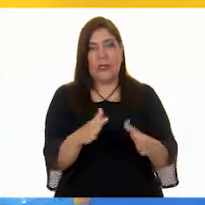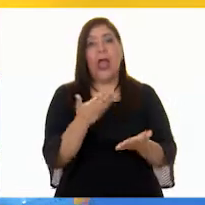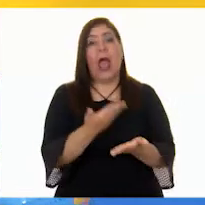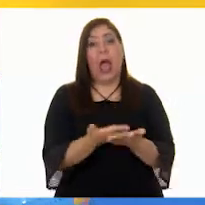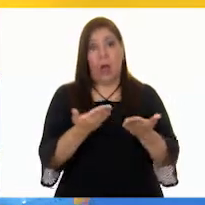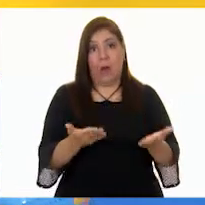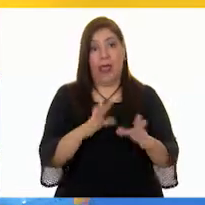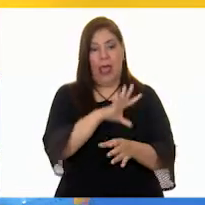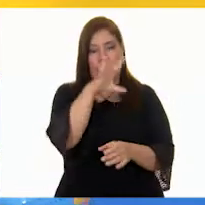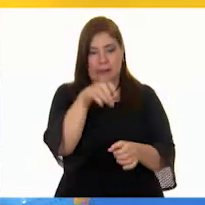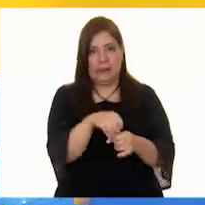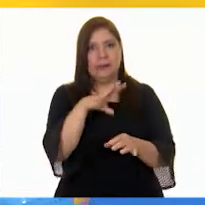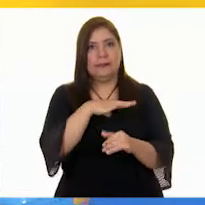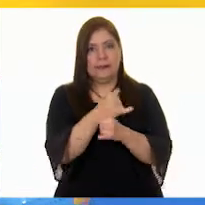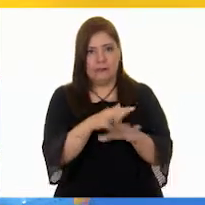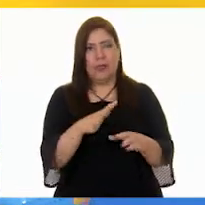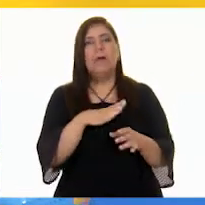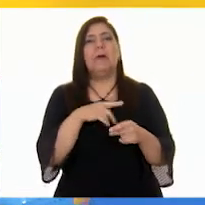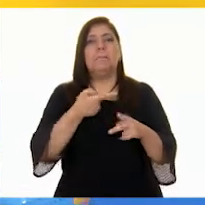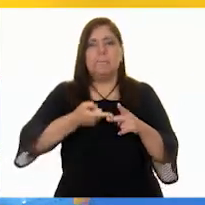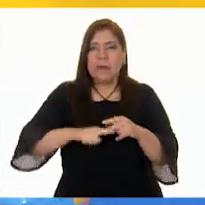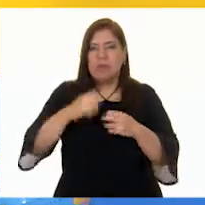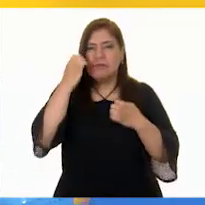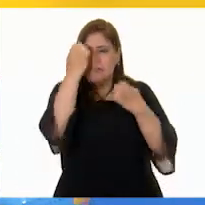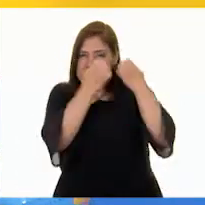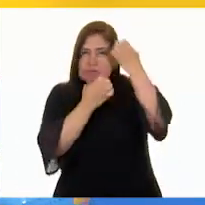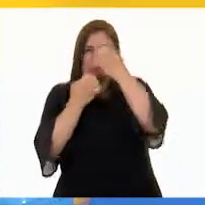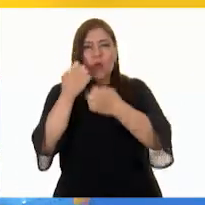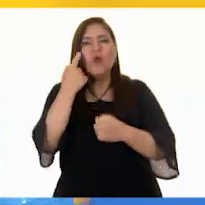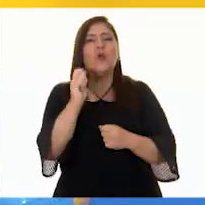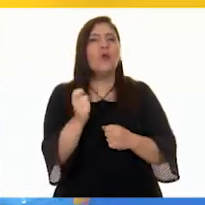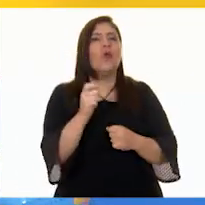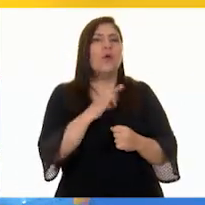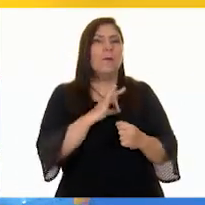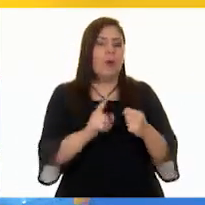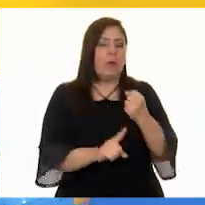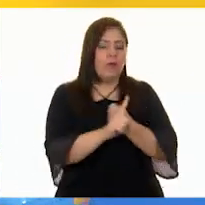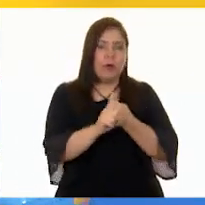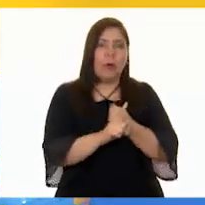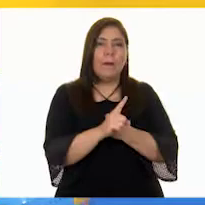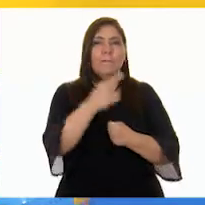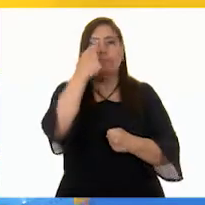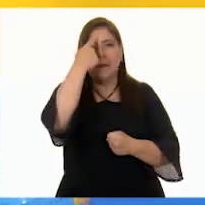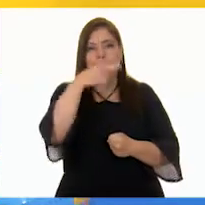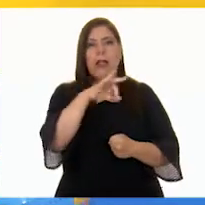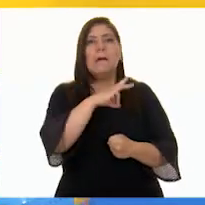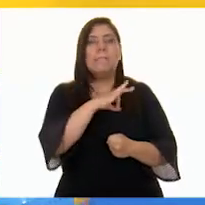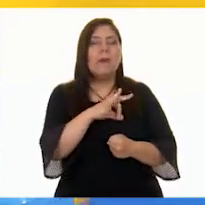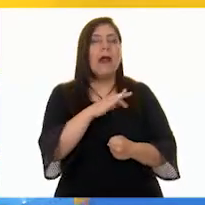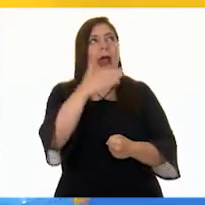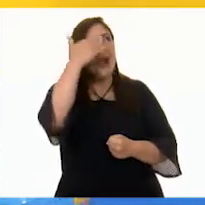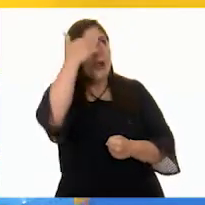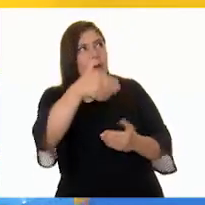ya tenemos todos los datos, vamos a empezar a analizar el problema para obtener lo que quieres